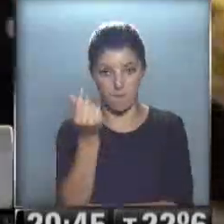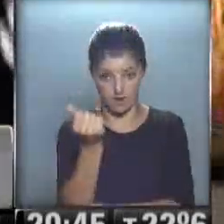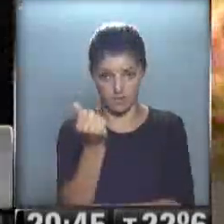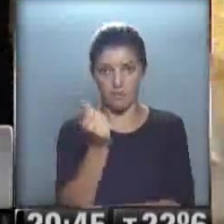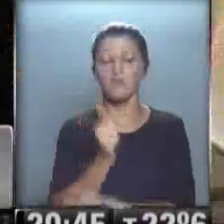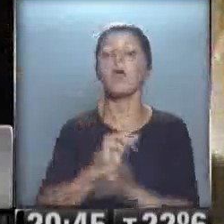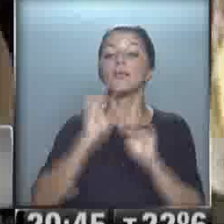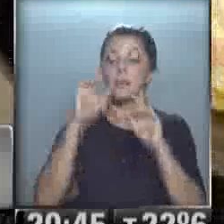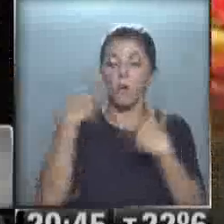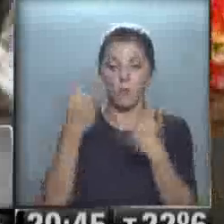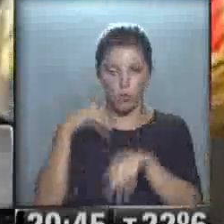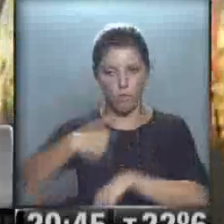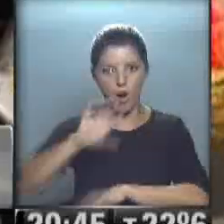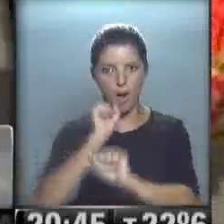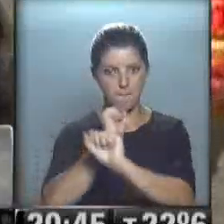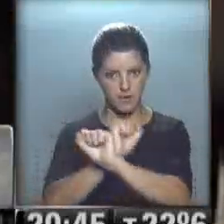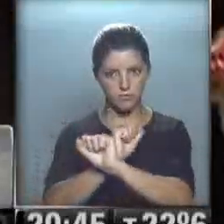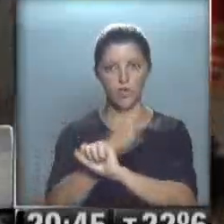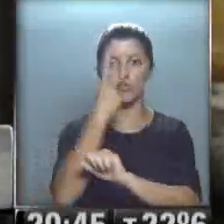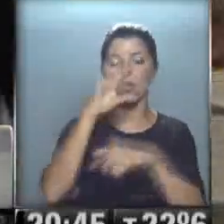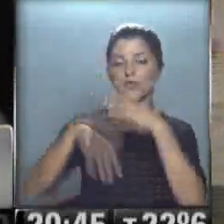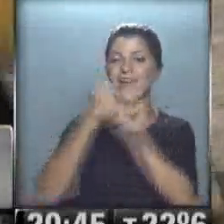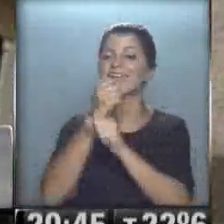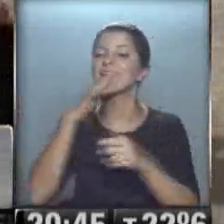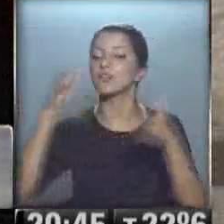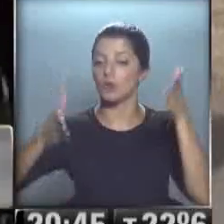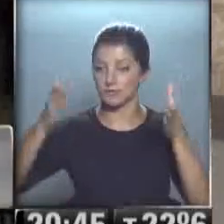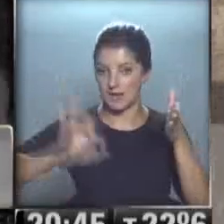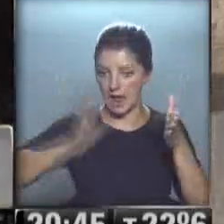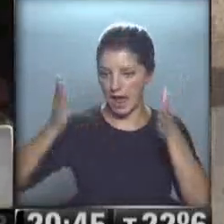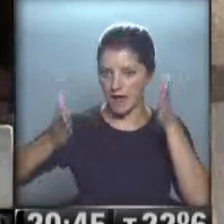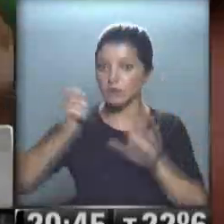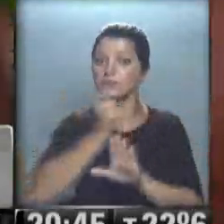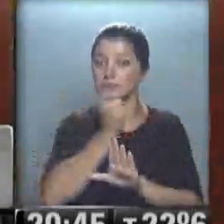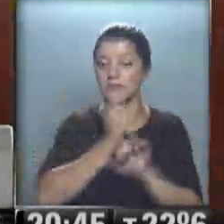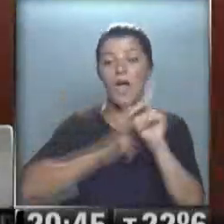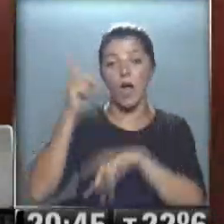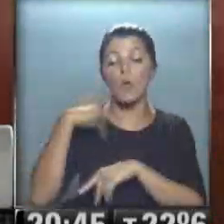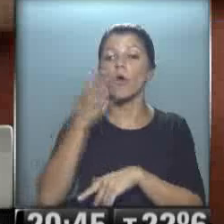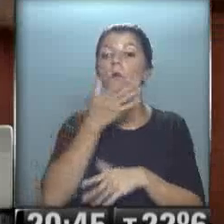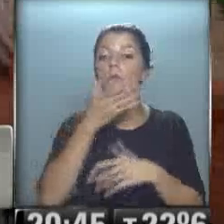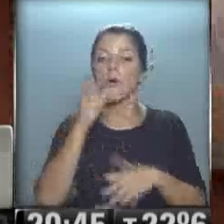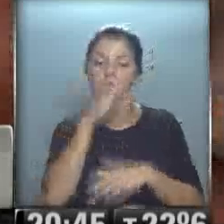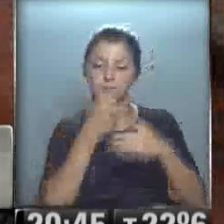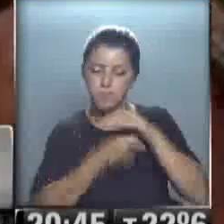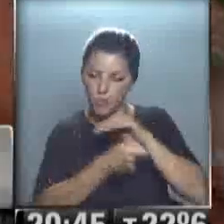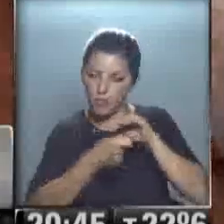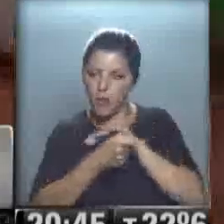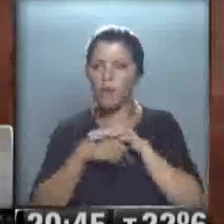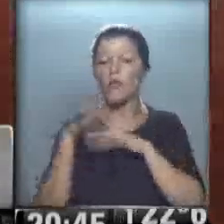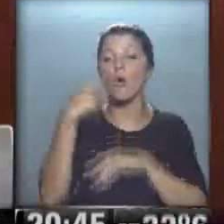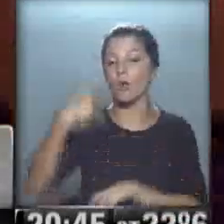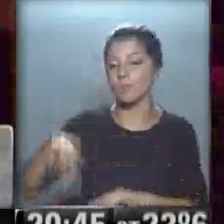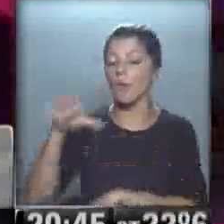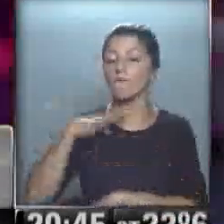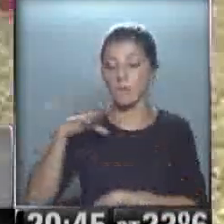con penas de prisión que van de 2 a 14 años quienes hayan cometido contrabando, boicot y